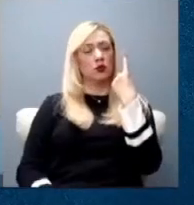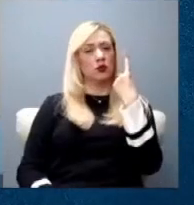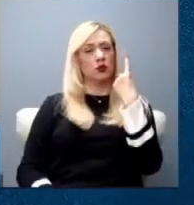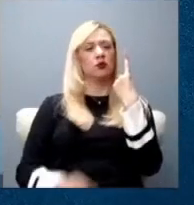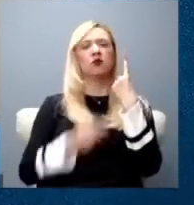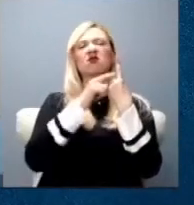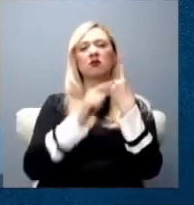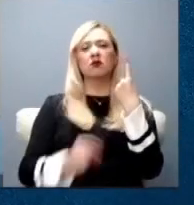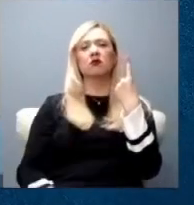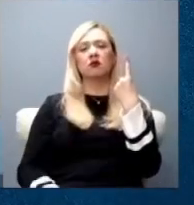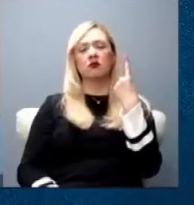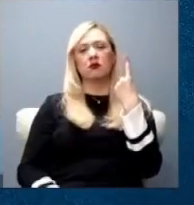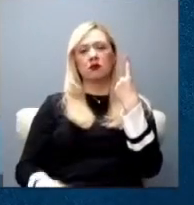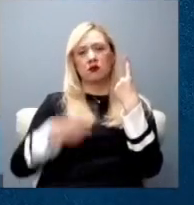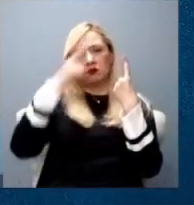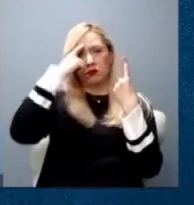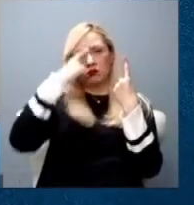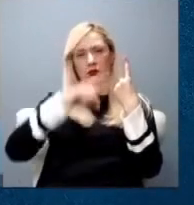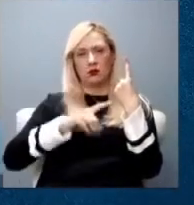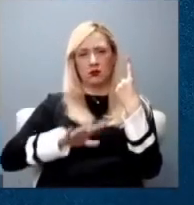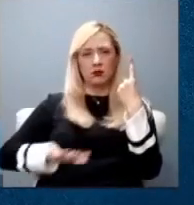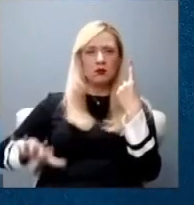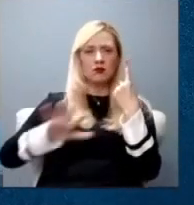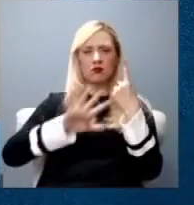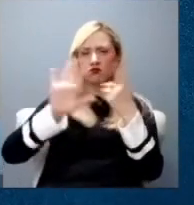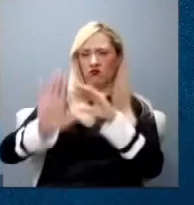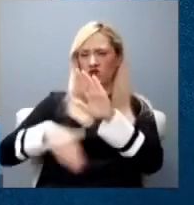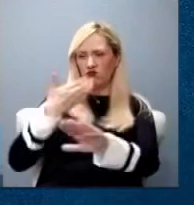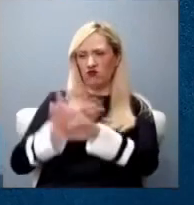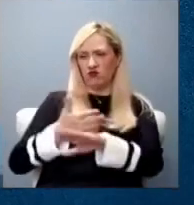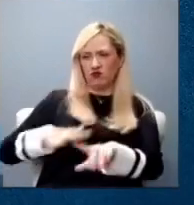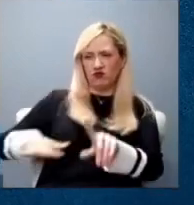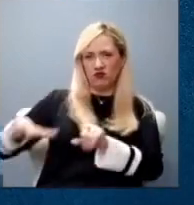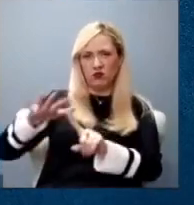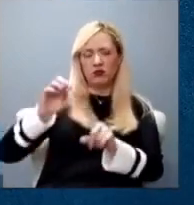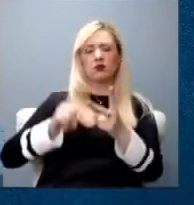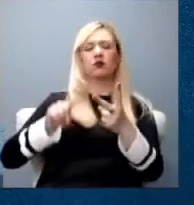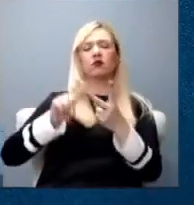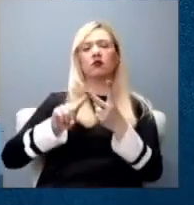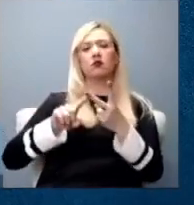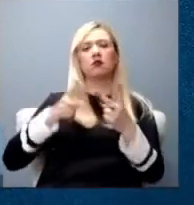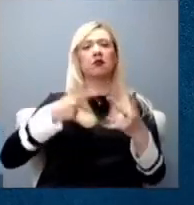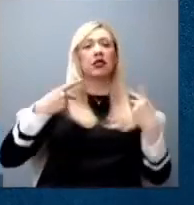se cometan como parte de un ataque generalizado y sistemático; 2, que se dirijan contra una población